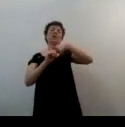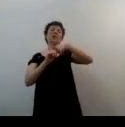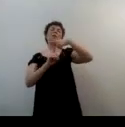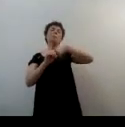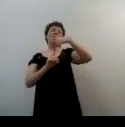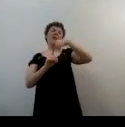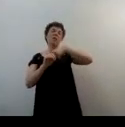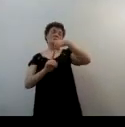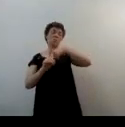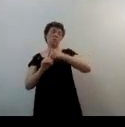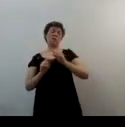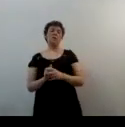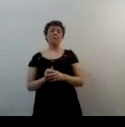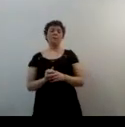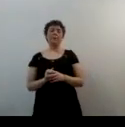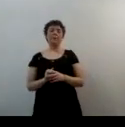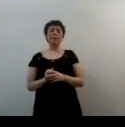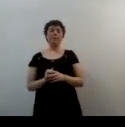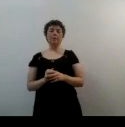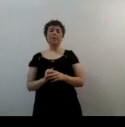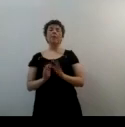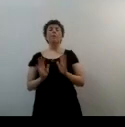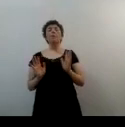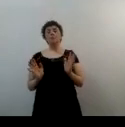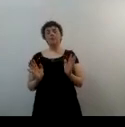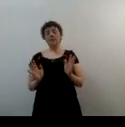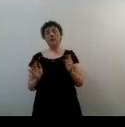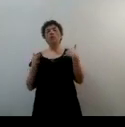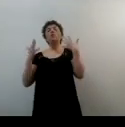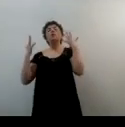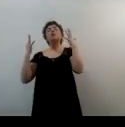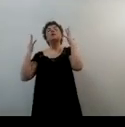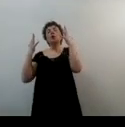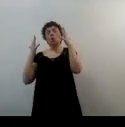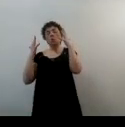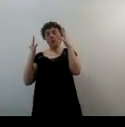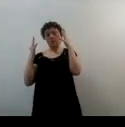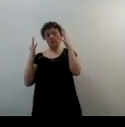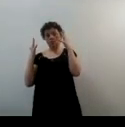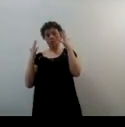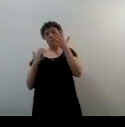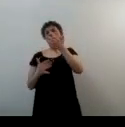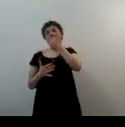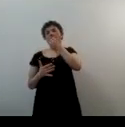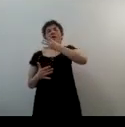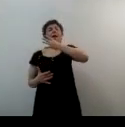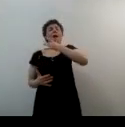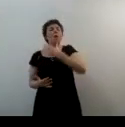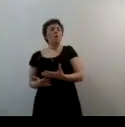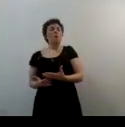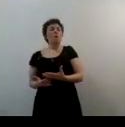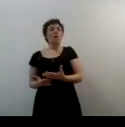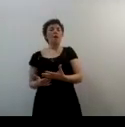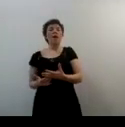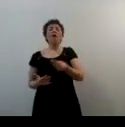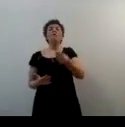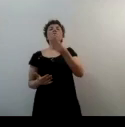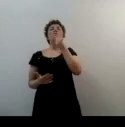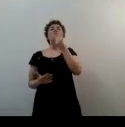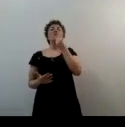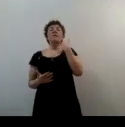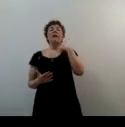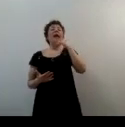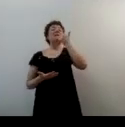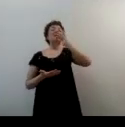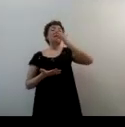menos. Pero bueno, os voy a recomendar que, por ejemplo, ahora consumáis, que ya se están acabando, por